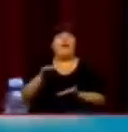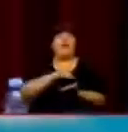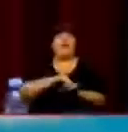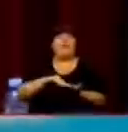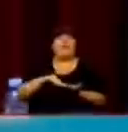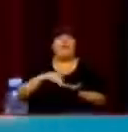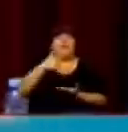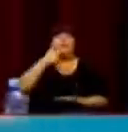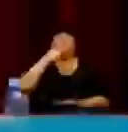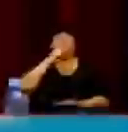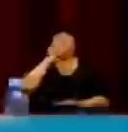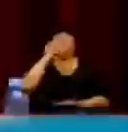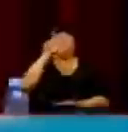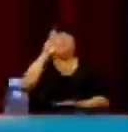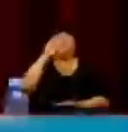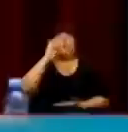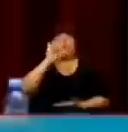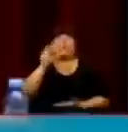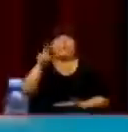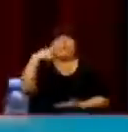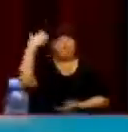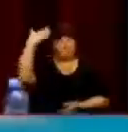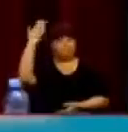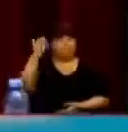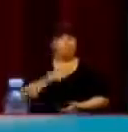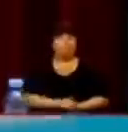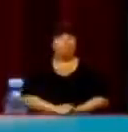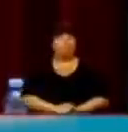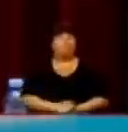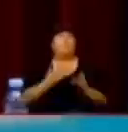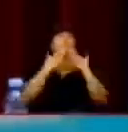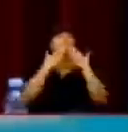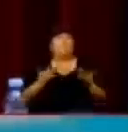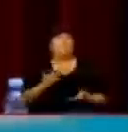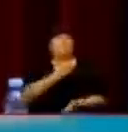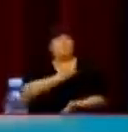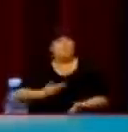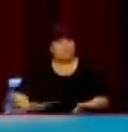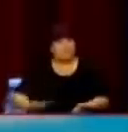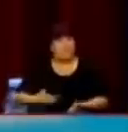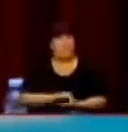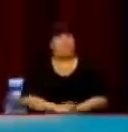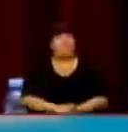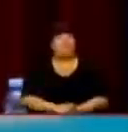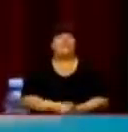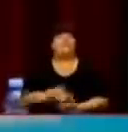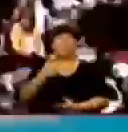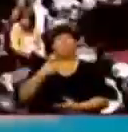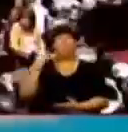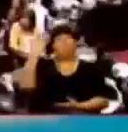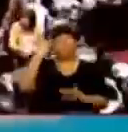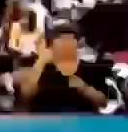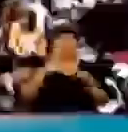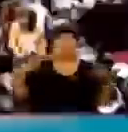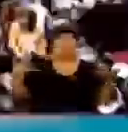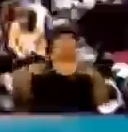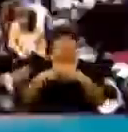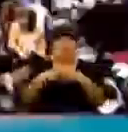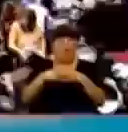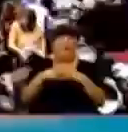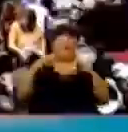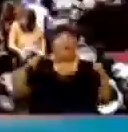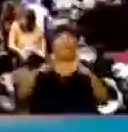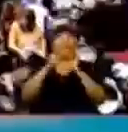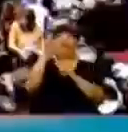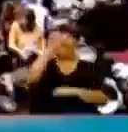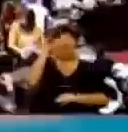del fondo es un falso problema. Digamos bien que no exige plata, no exige nada. Simplemente que ordenemos un poco la